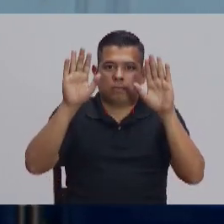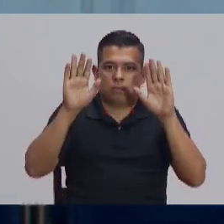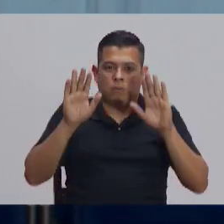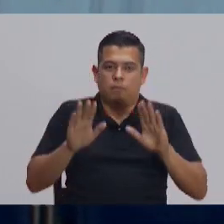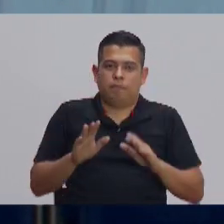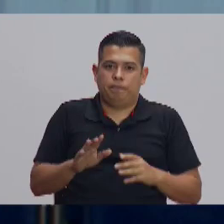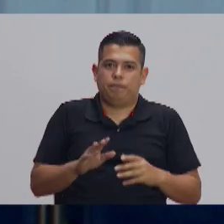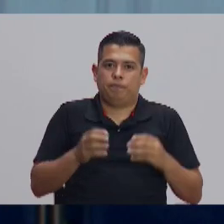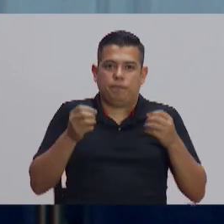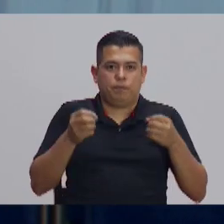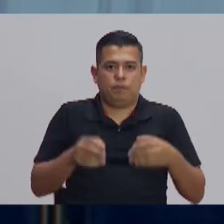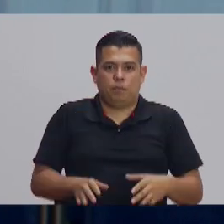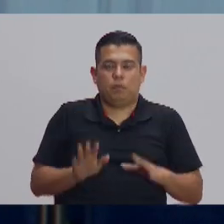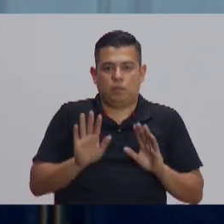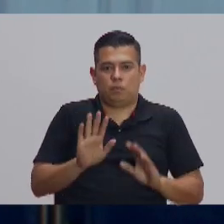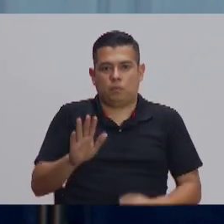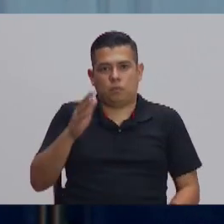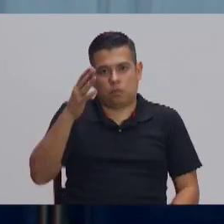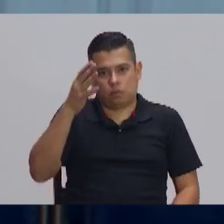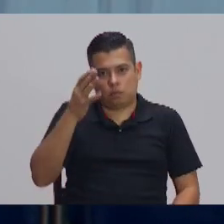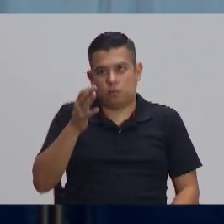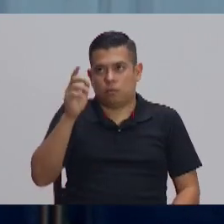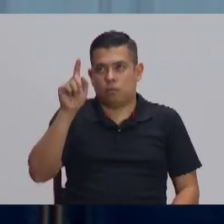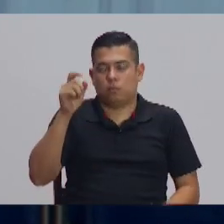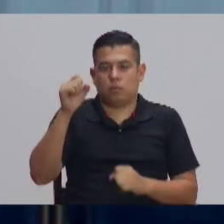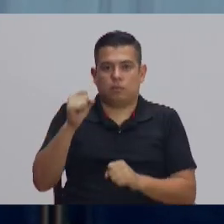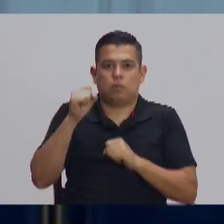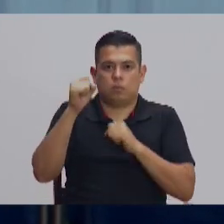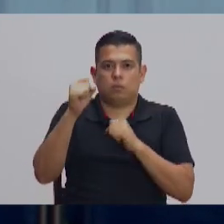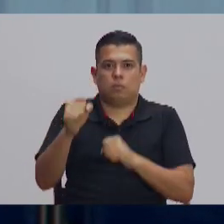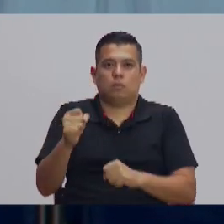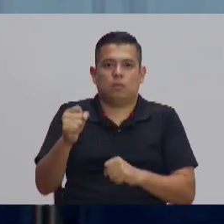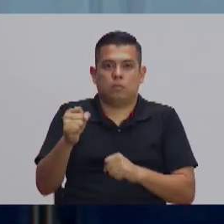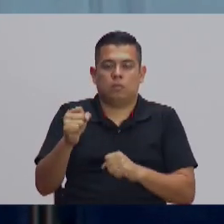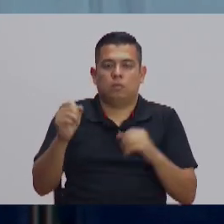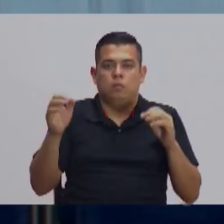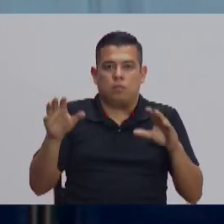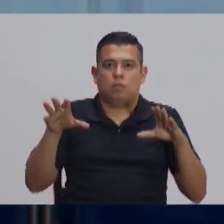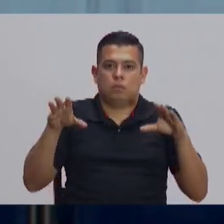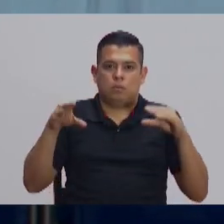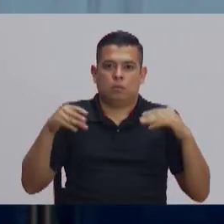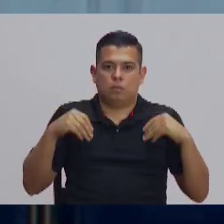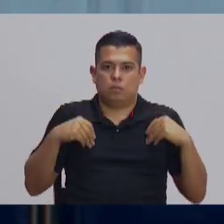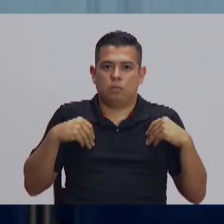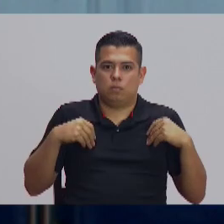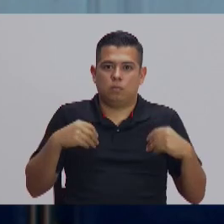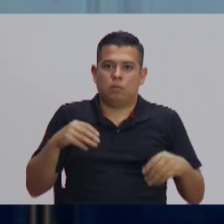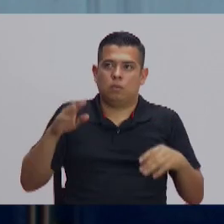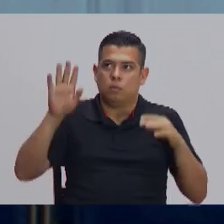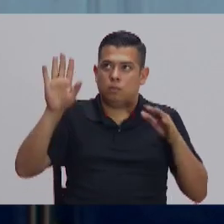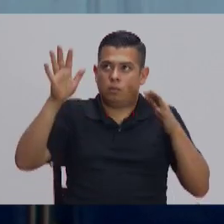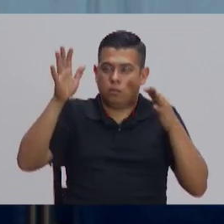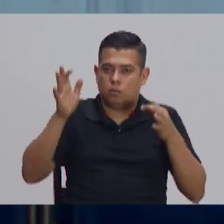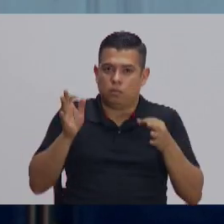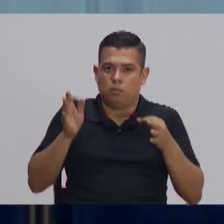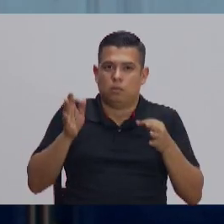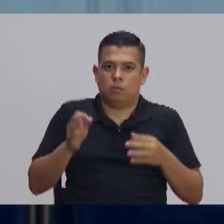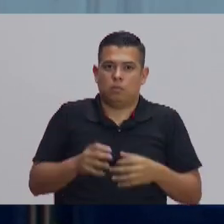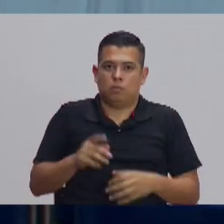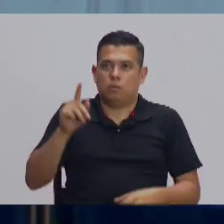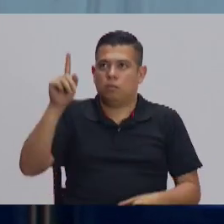no perdiendo la fe en su poder y aceptando su voluntad